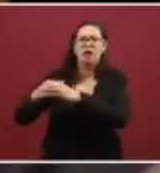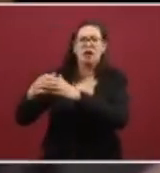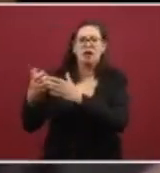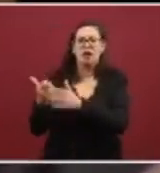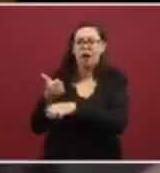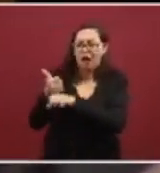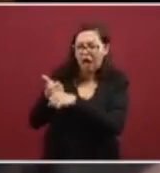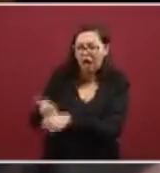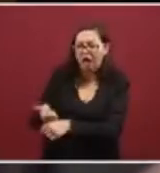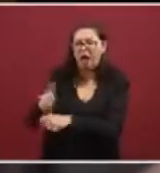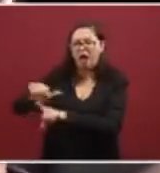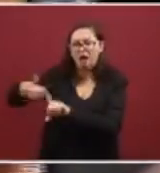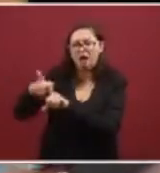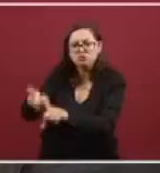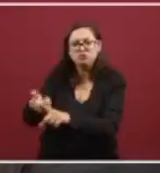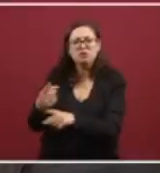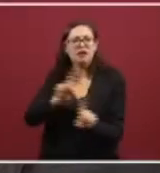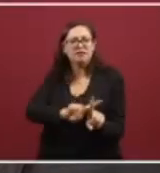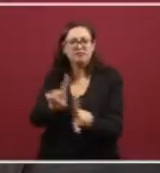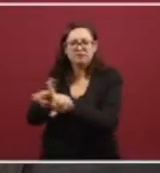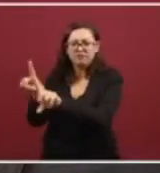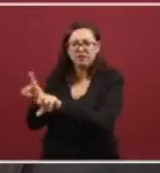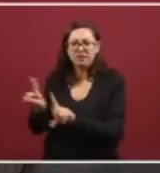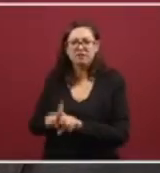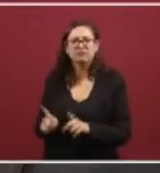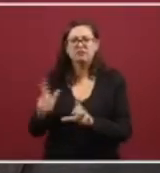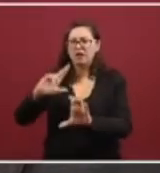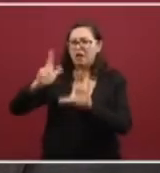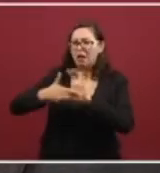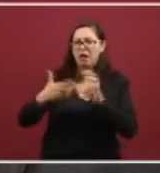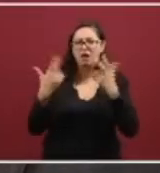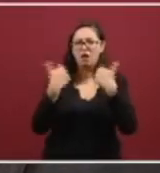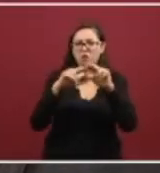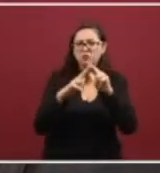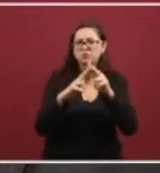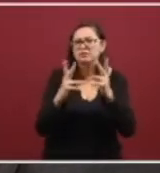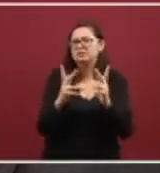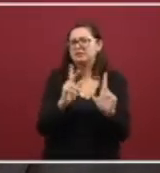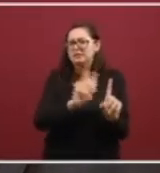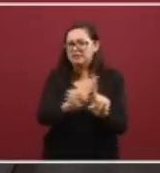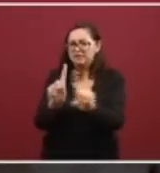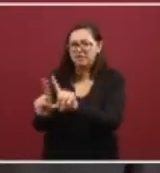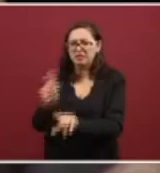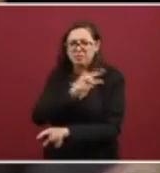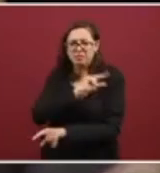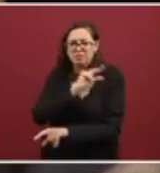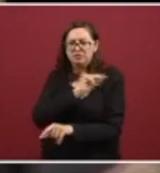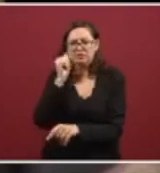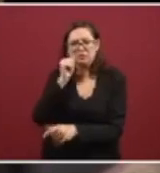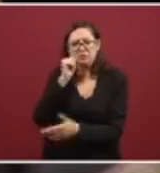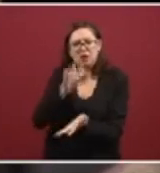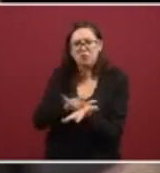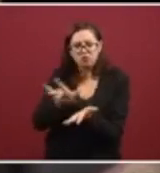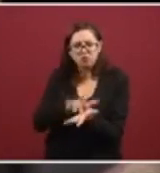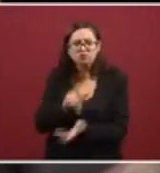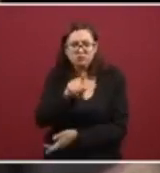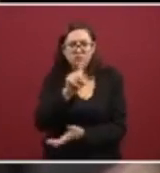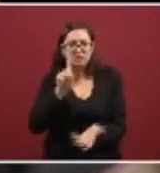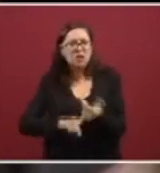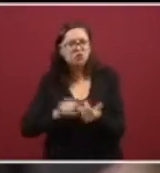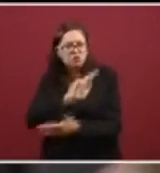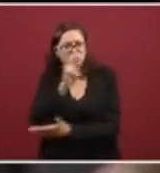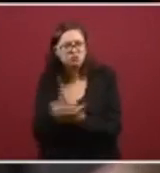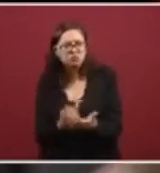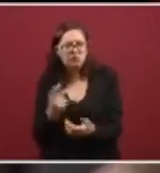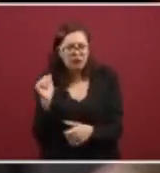albergues de los ciudadanos, las personas que a lo largo de toda la ruta migrante apoyan. ¿Los tiene contemplados? ¿Haría algún